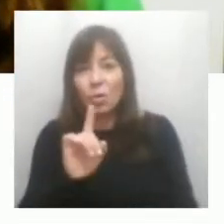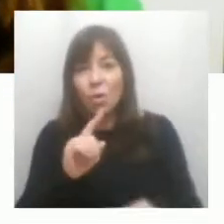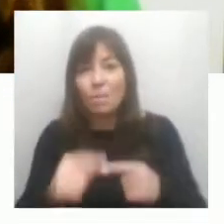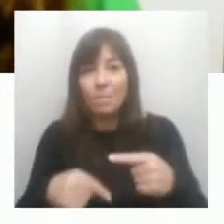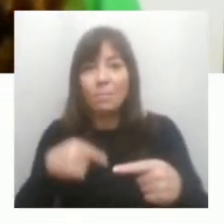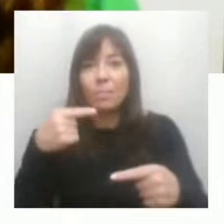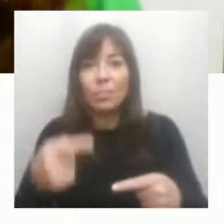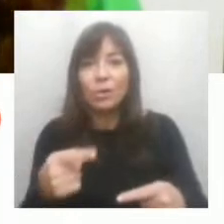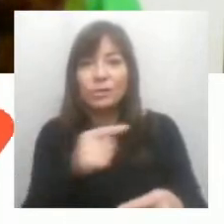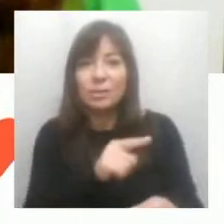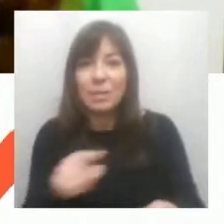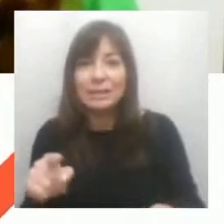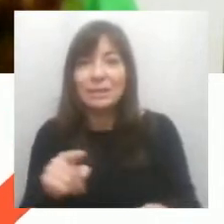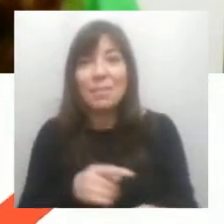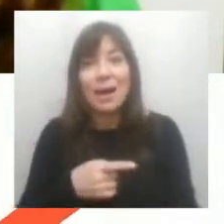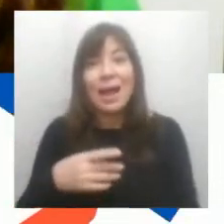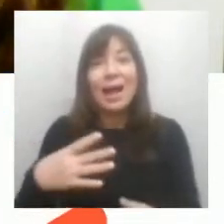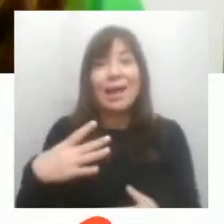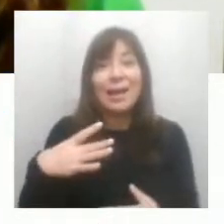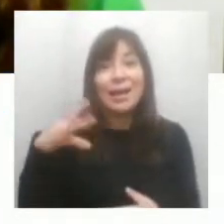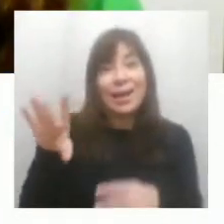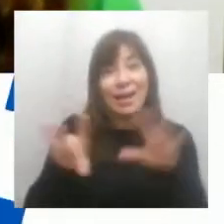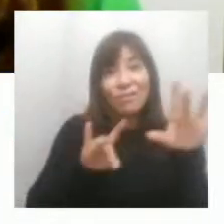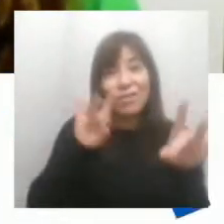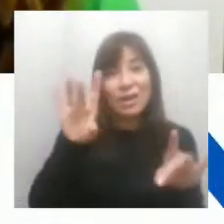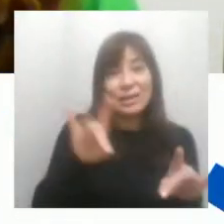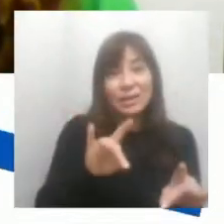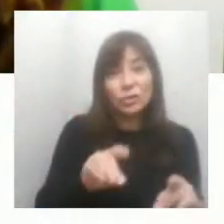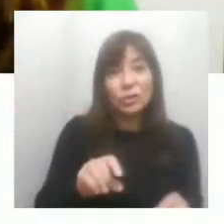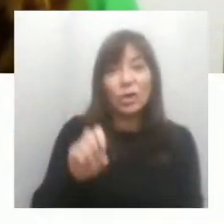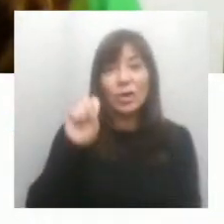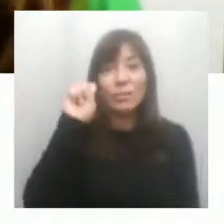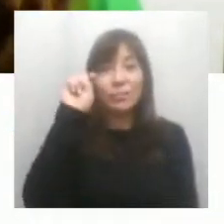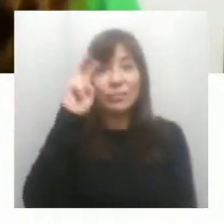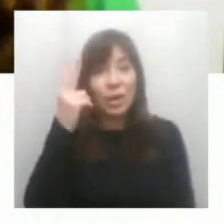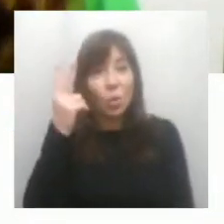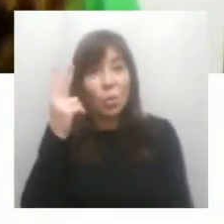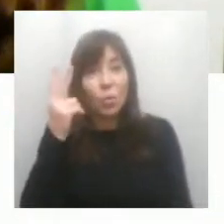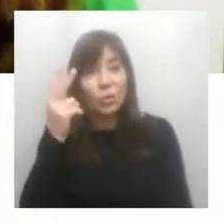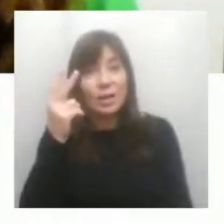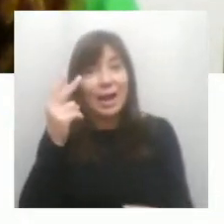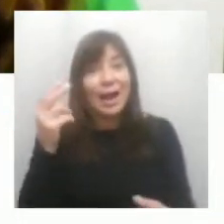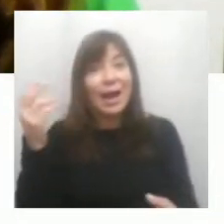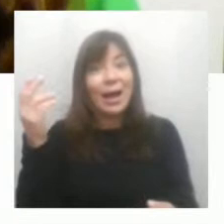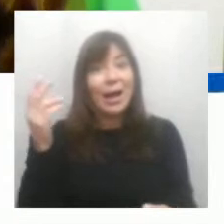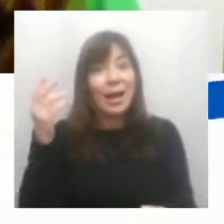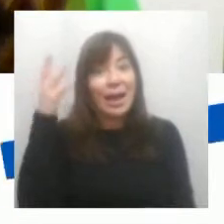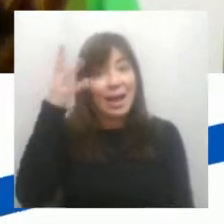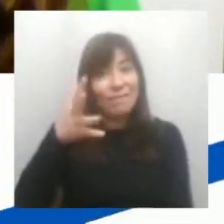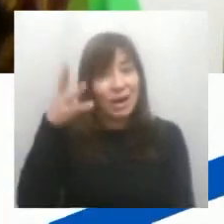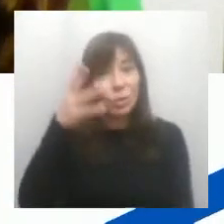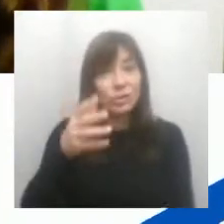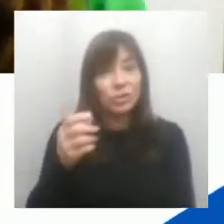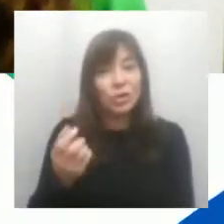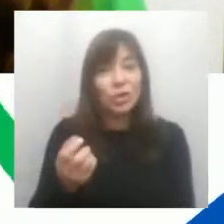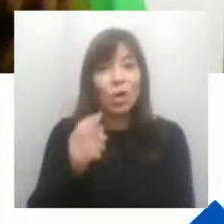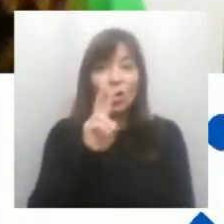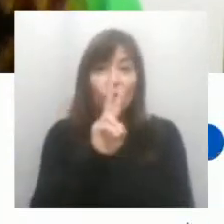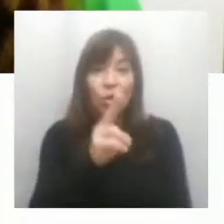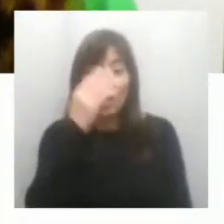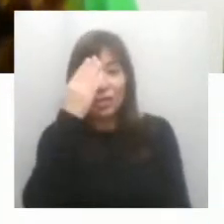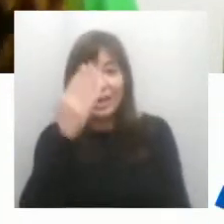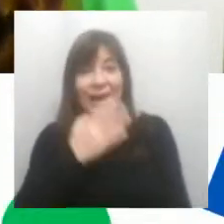gran invitación porque se va a dar la segunda versión de la DivulgaCon del MIM, un evento de 2 días donde vamos a